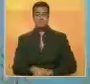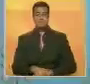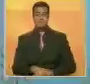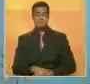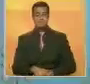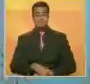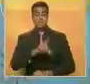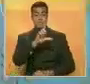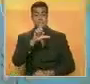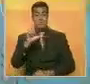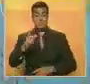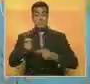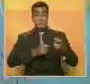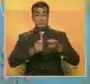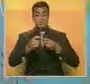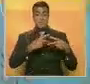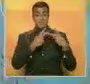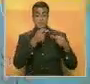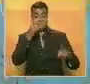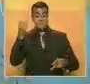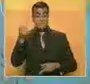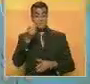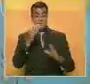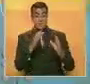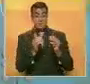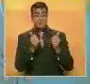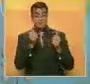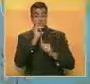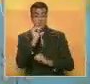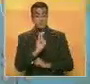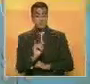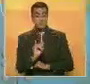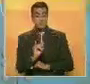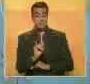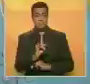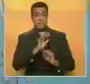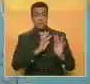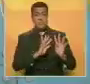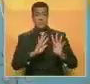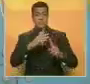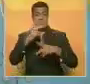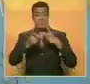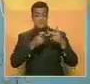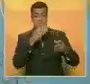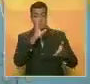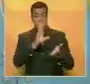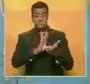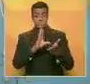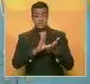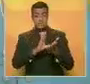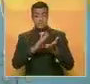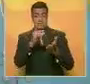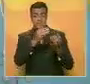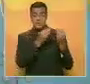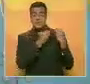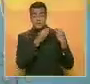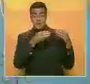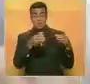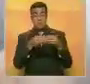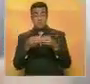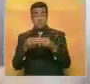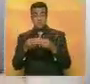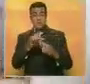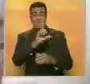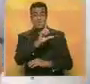Leopoldo López coordinador Nacional de voluntad popular inauguró en zle la sede de su Movimiento Político como un centro de formación de líderes de las comunidades